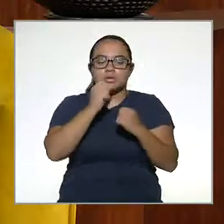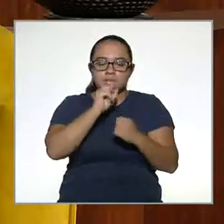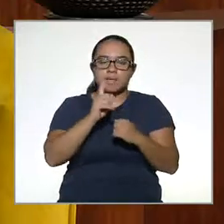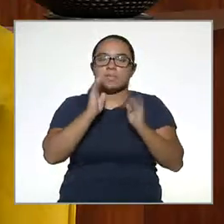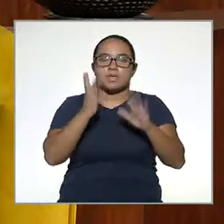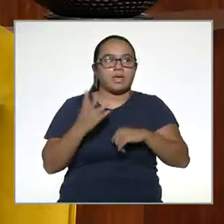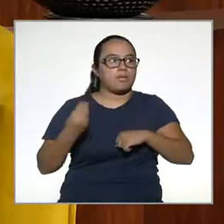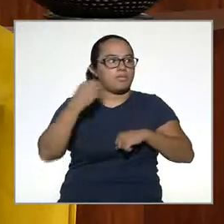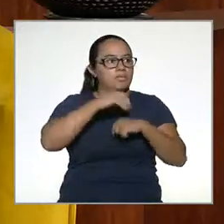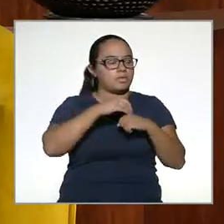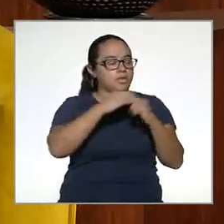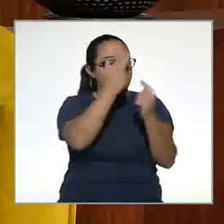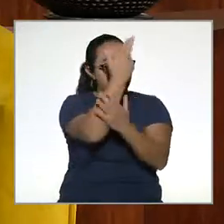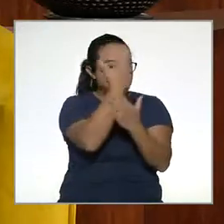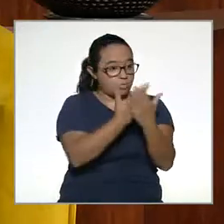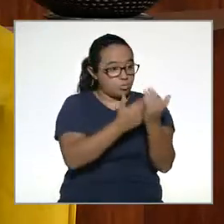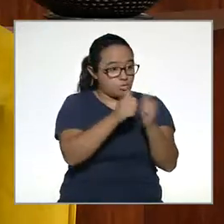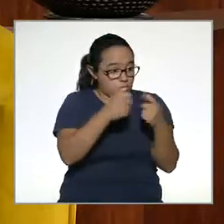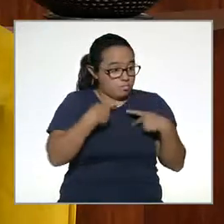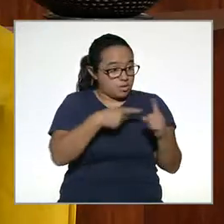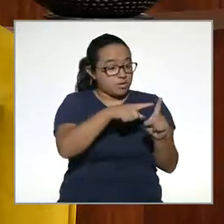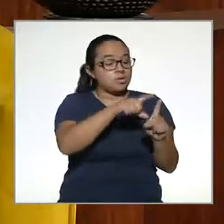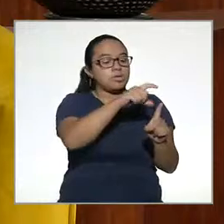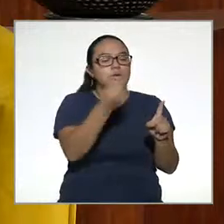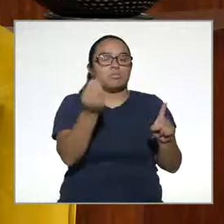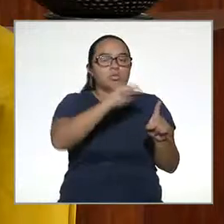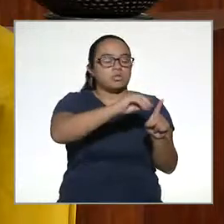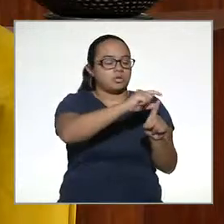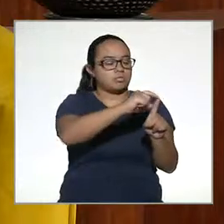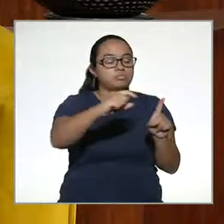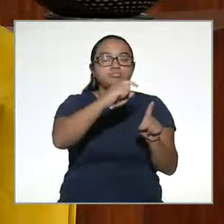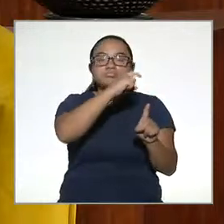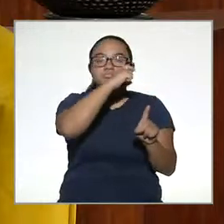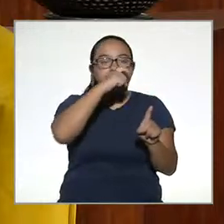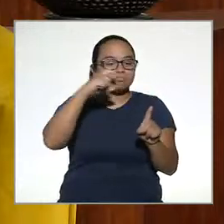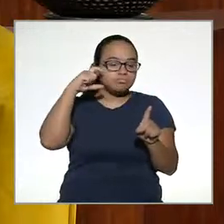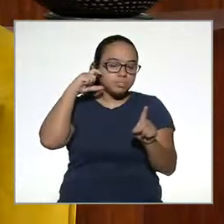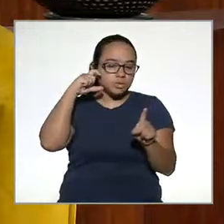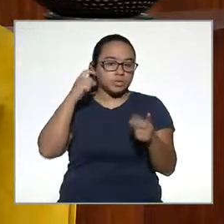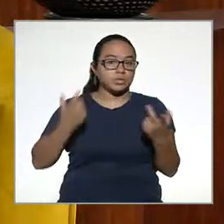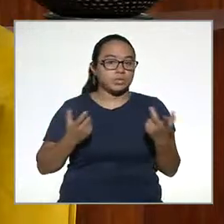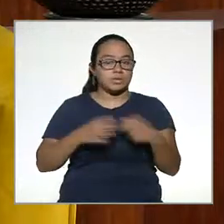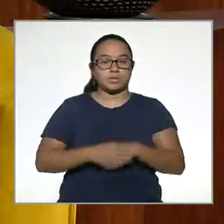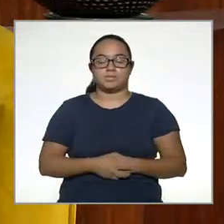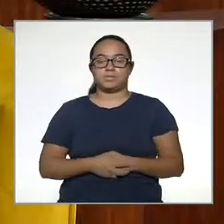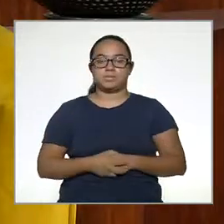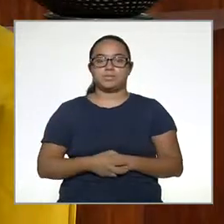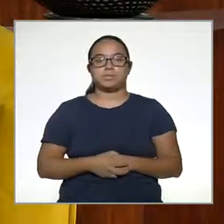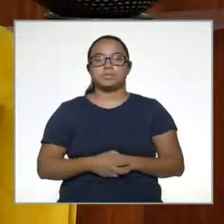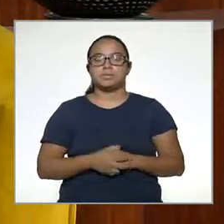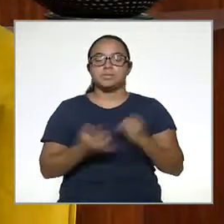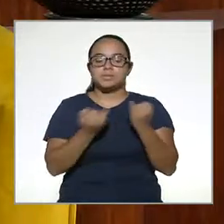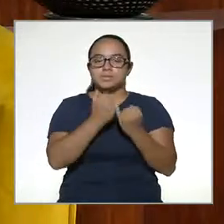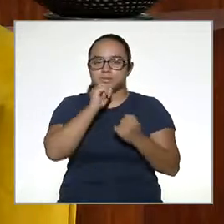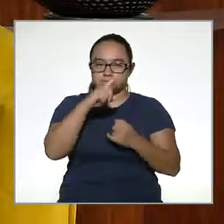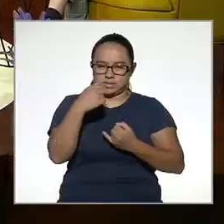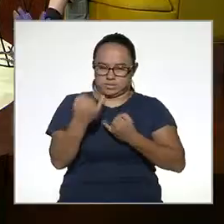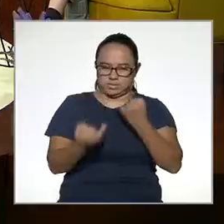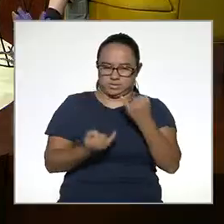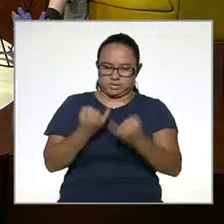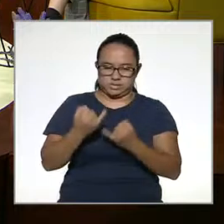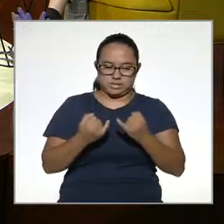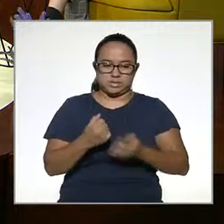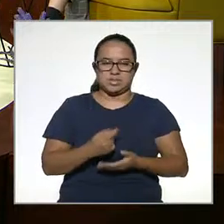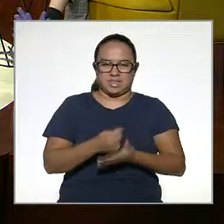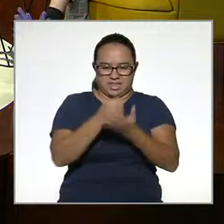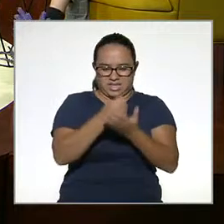incluyen. Lo incluyen, como si fuera parte ya de su personalidad. Sí, claro, incluso en los juegos, en